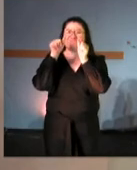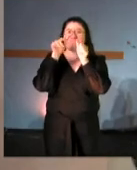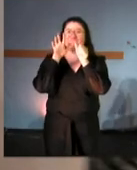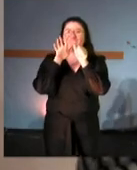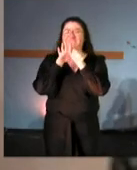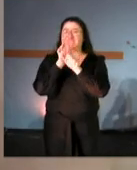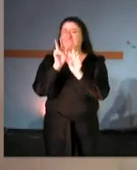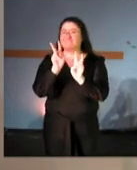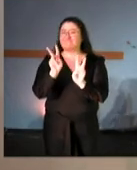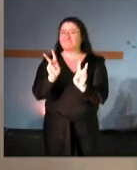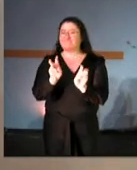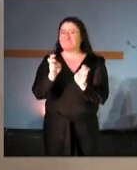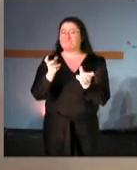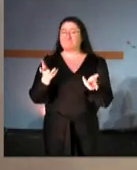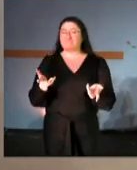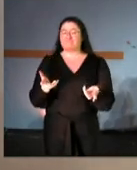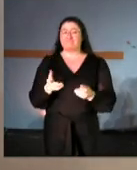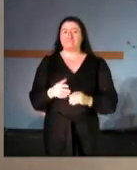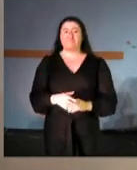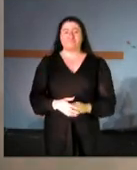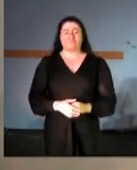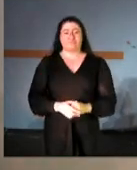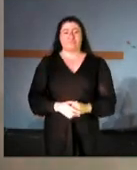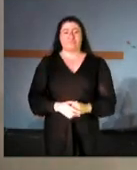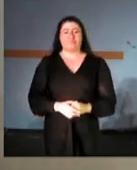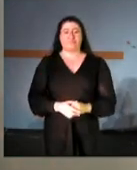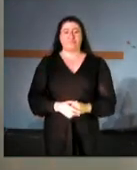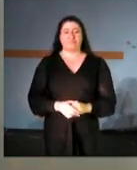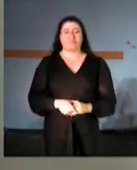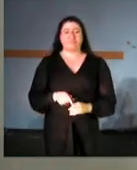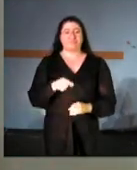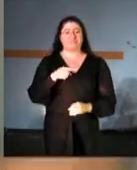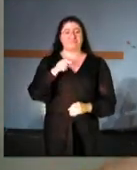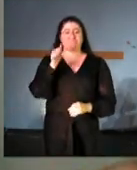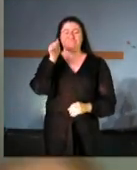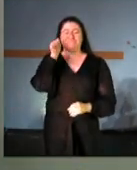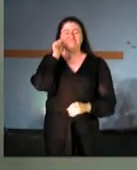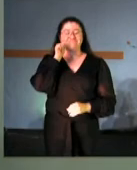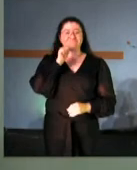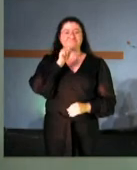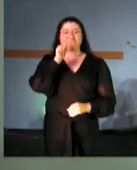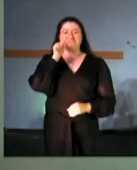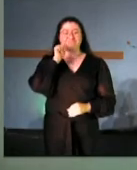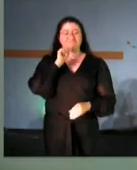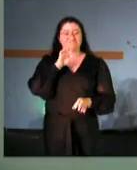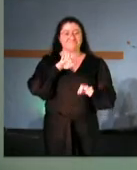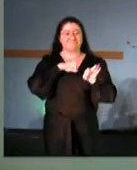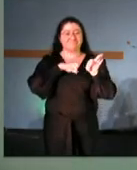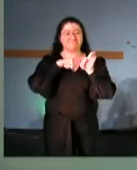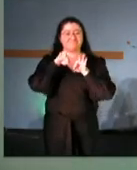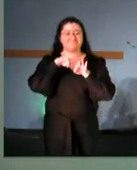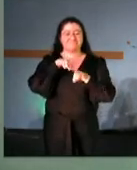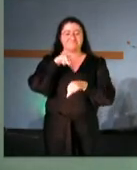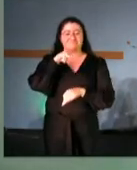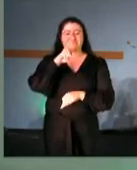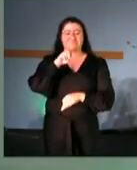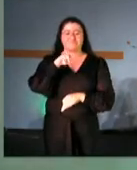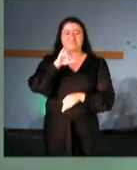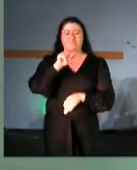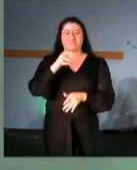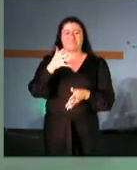sobre un aspecto que está a lo largo de toda la obra de Mónica Baltodano.